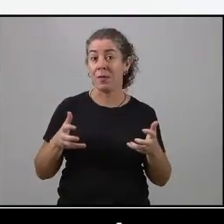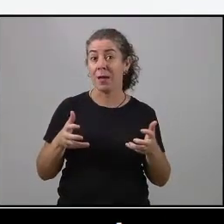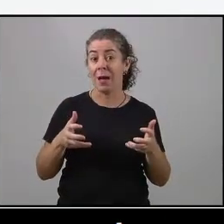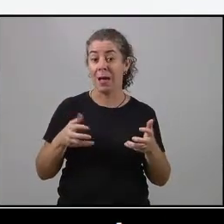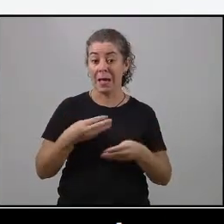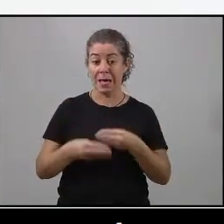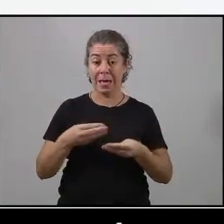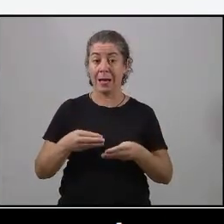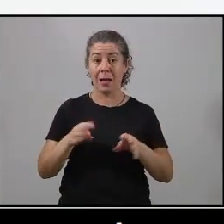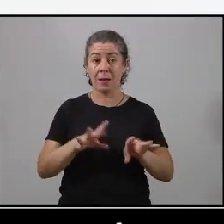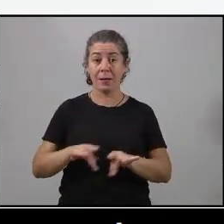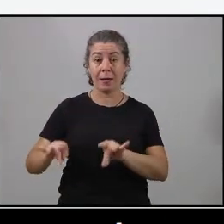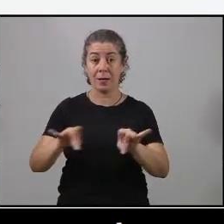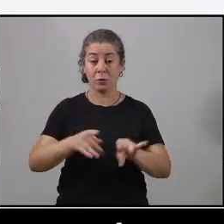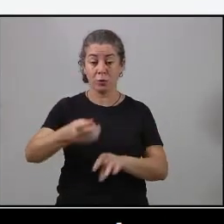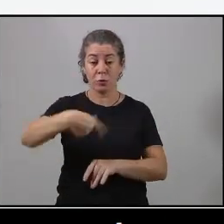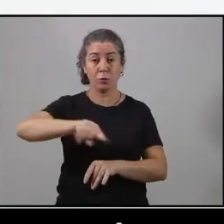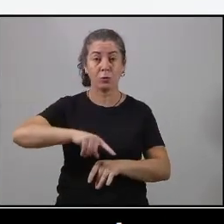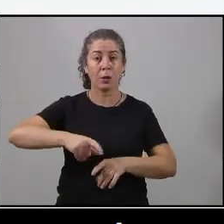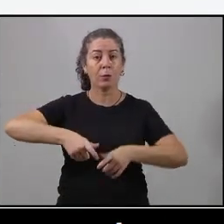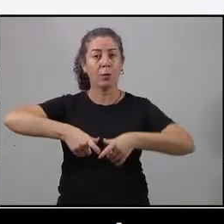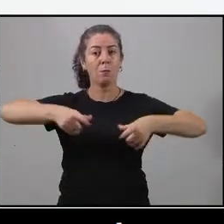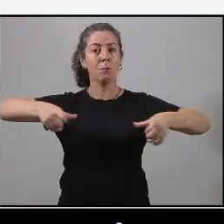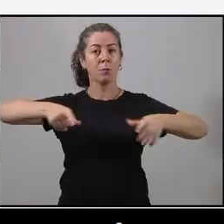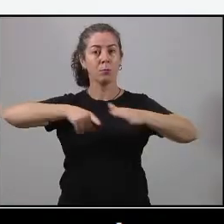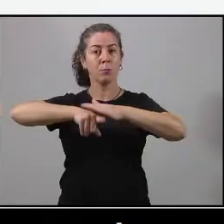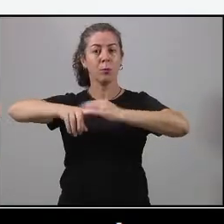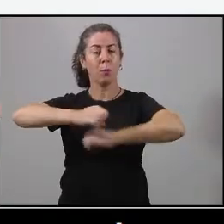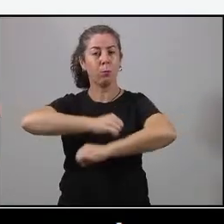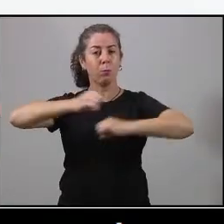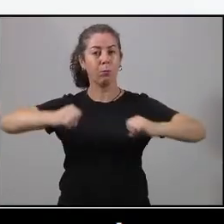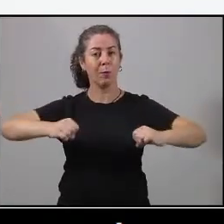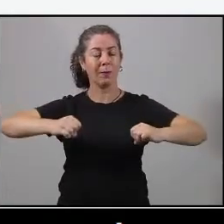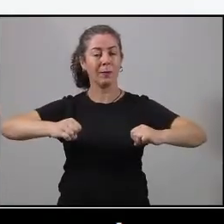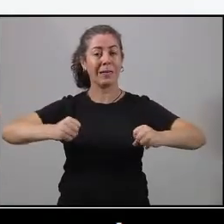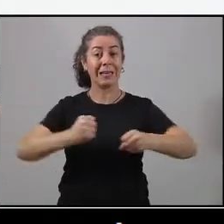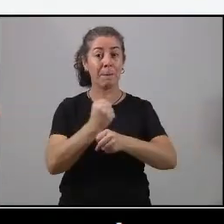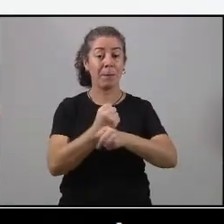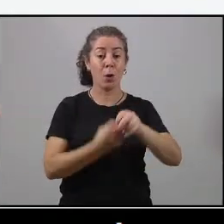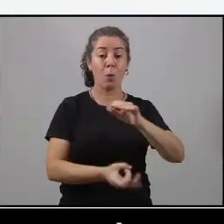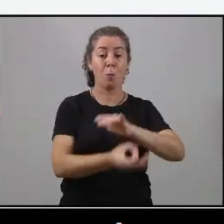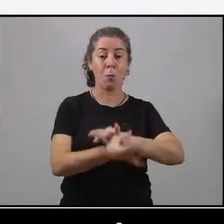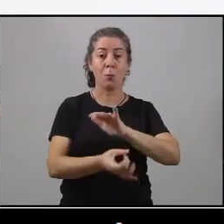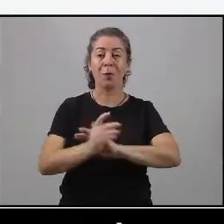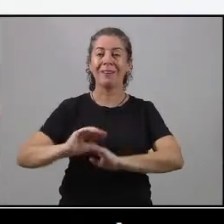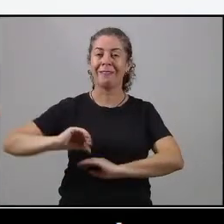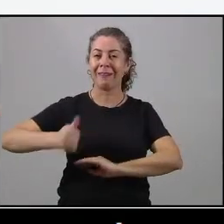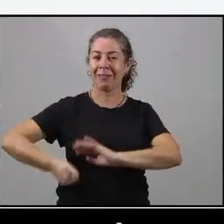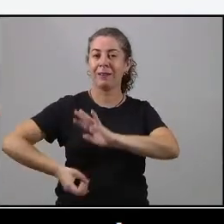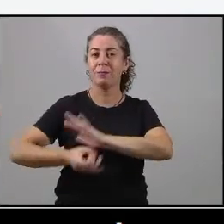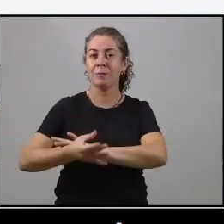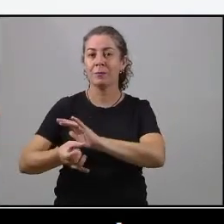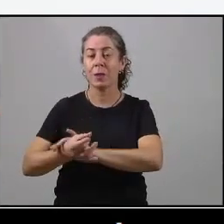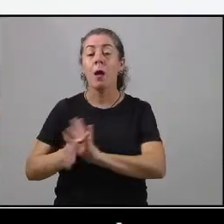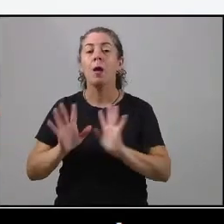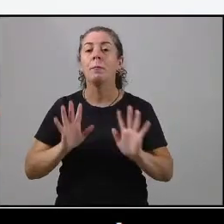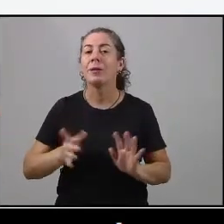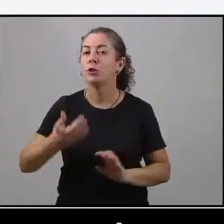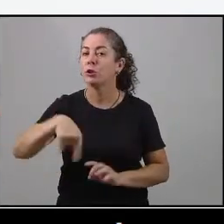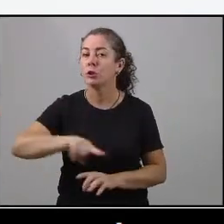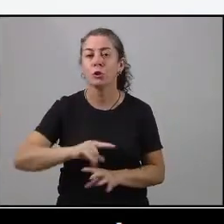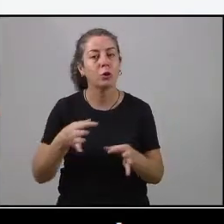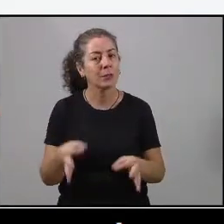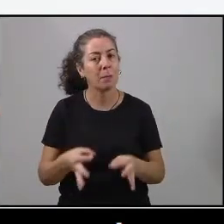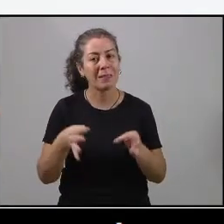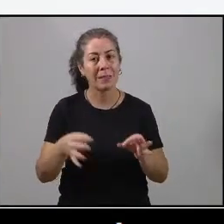crecer nuestro territorio, que generen empleo y riqueza con el pleno sometimiento a la ley y al derecho. Es lo que en este